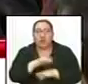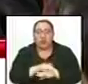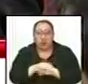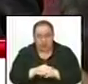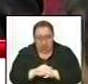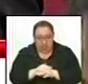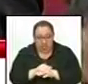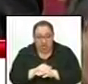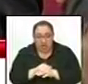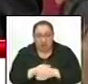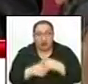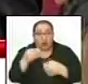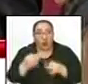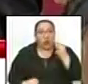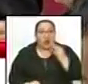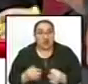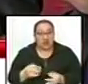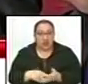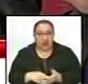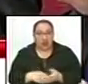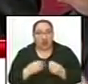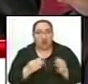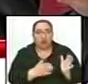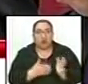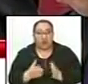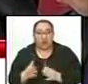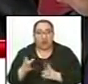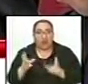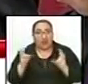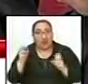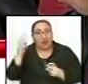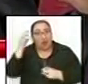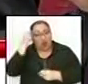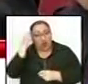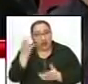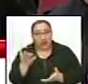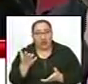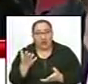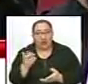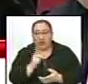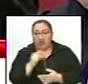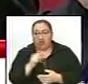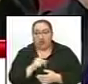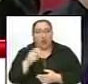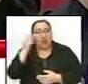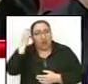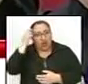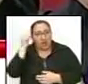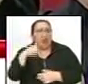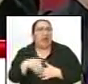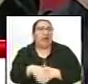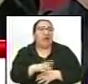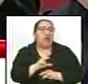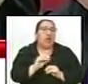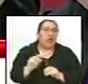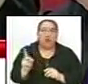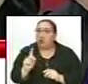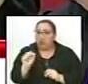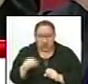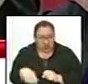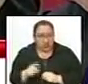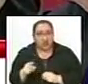aquí estamos hablando de la Constitución y este es un proceso político. O sea, no digan que no es político, para la calle, como dicen